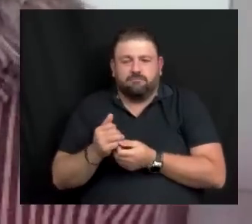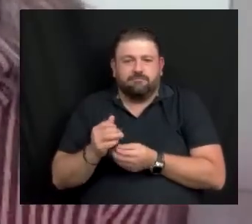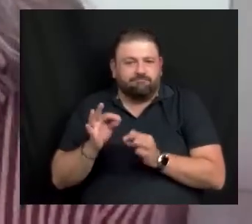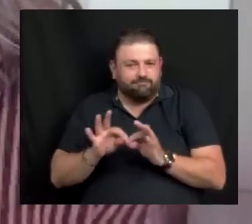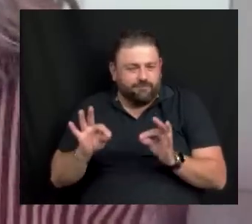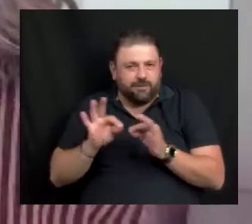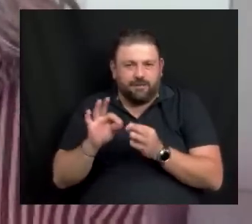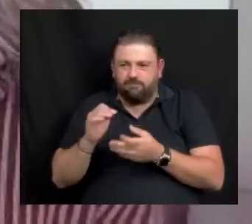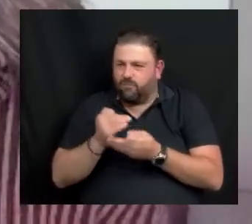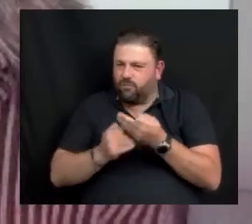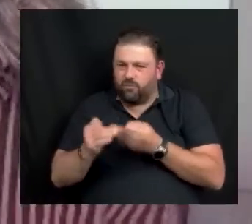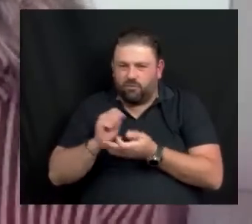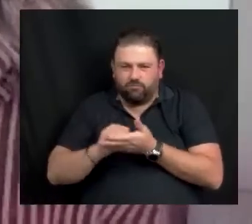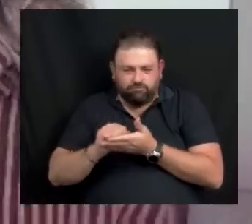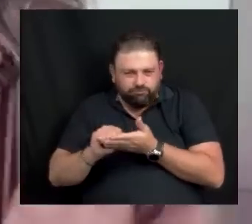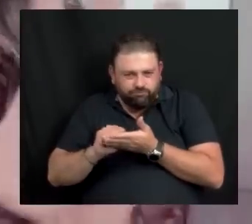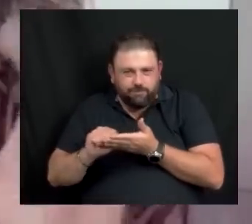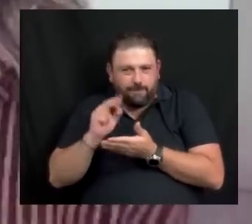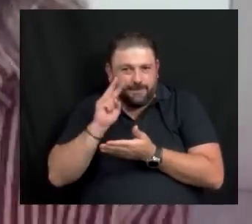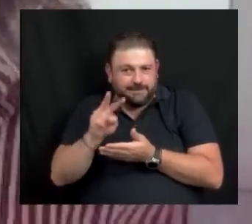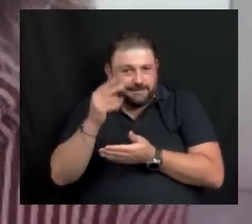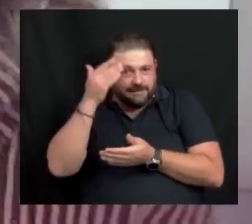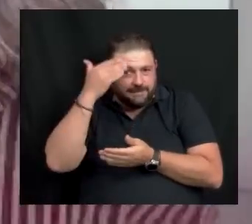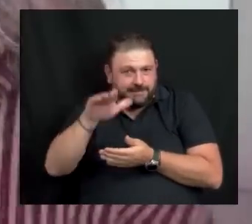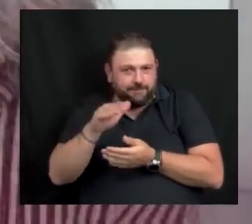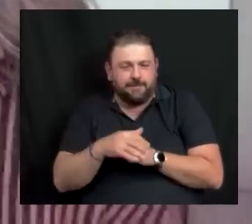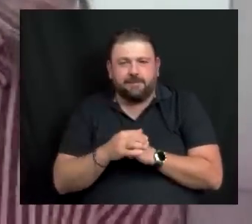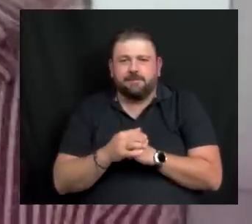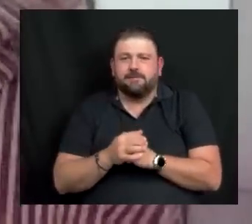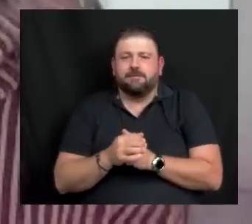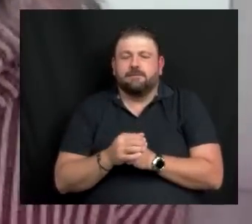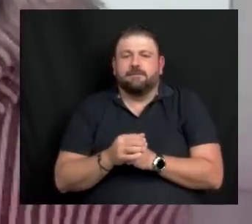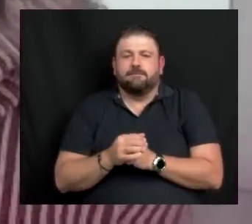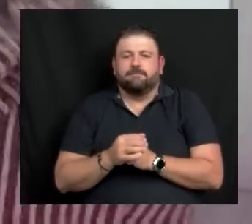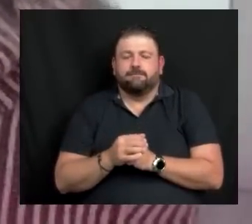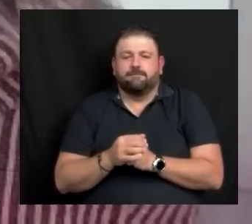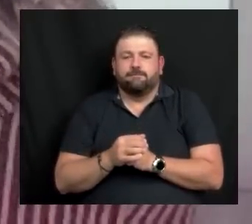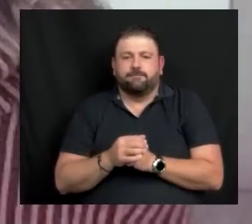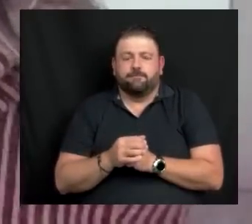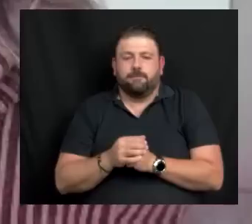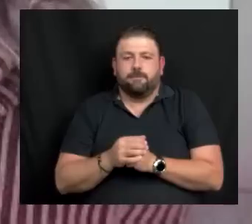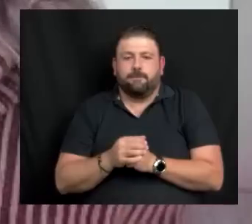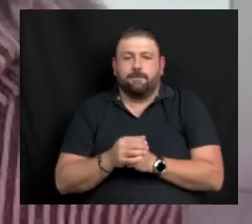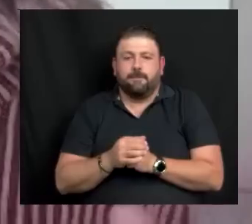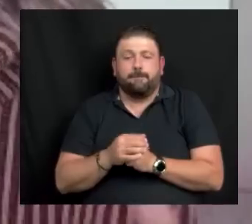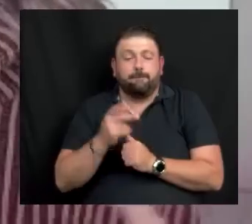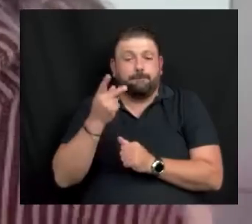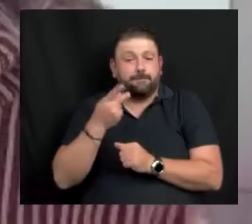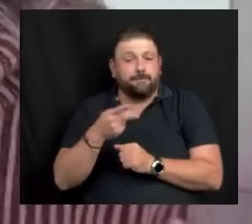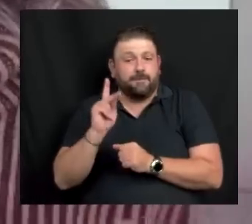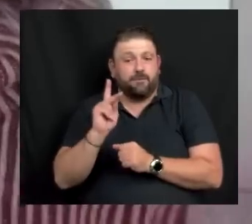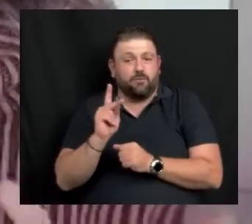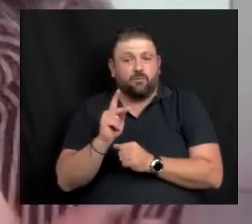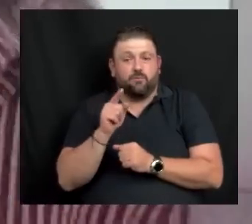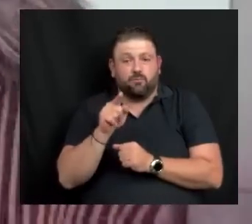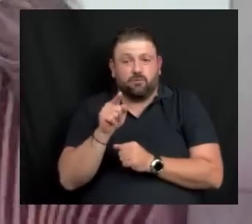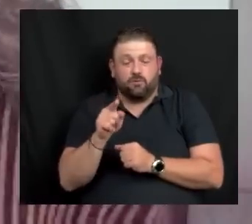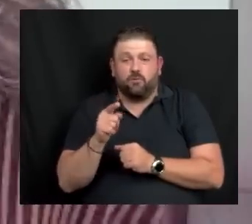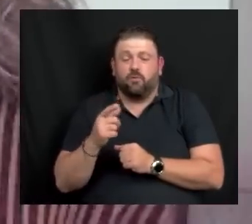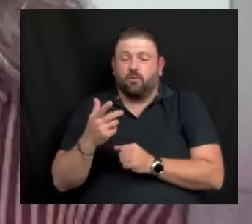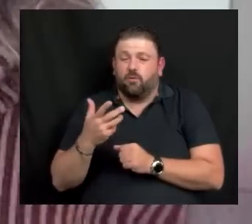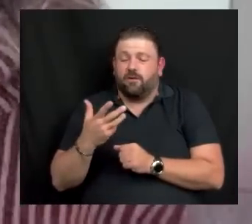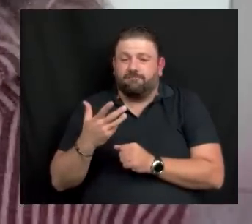las pantallas cuando ponen alguna imagen, pero es importante que si tienes la foto,